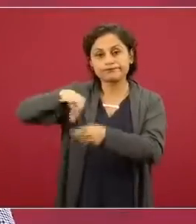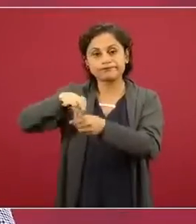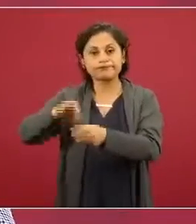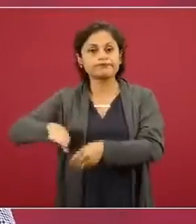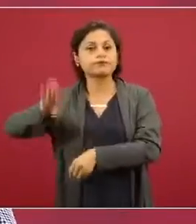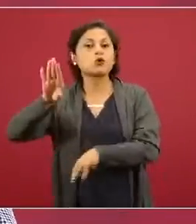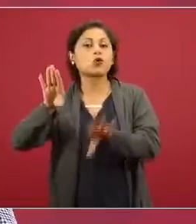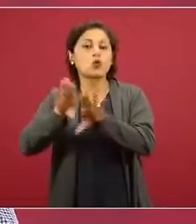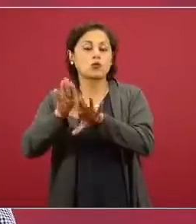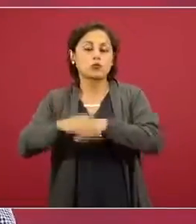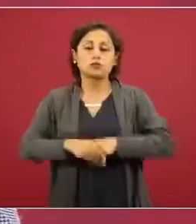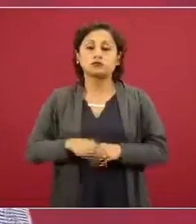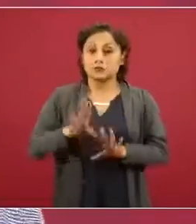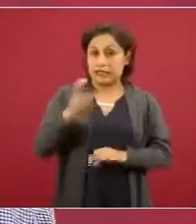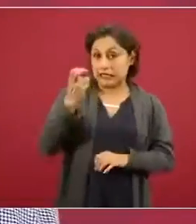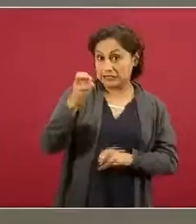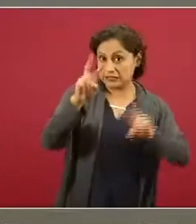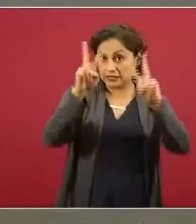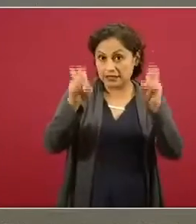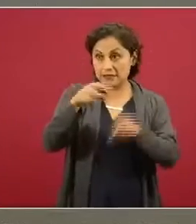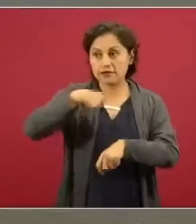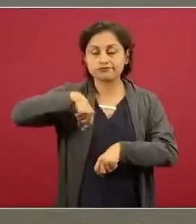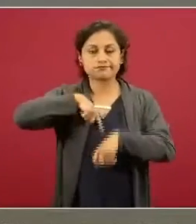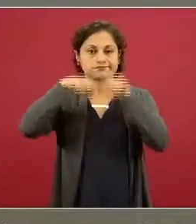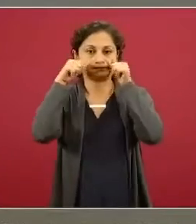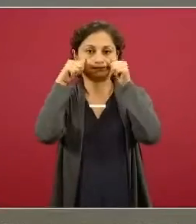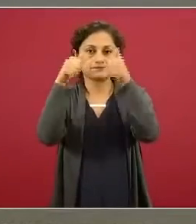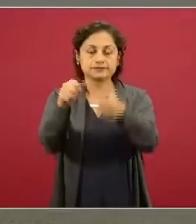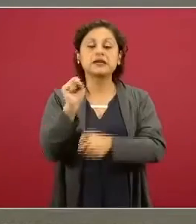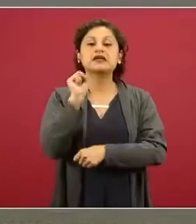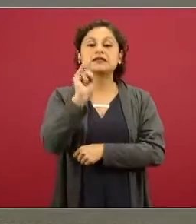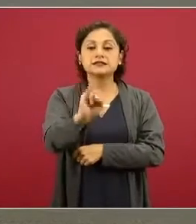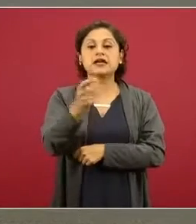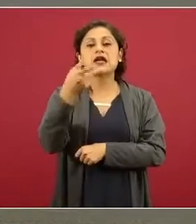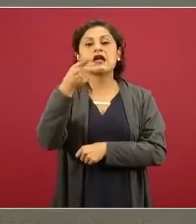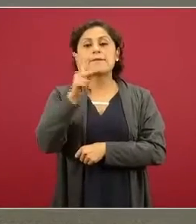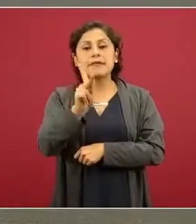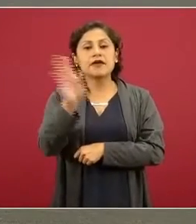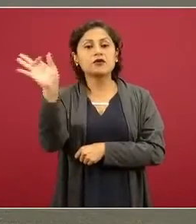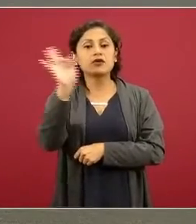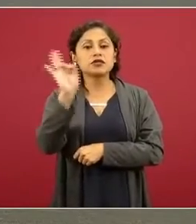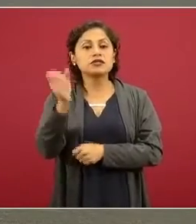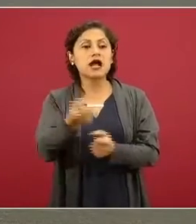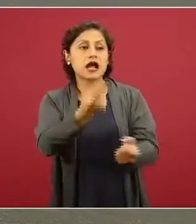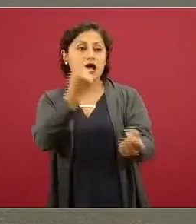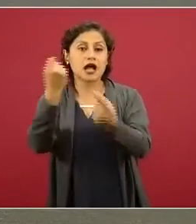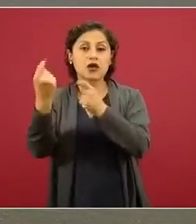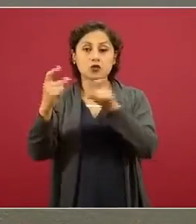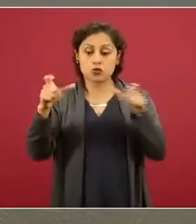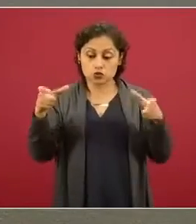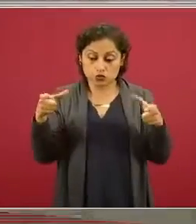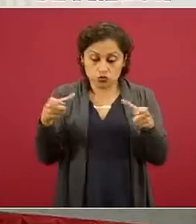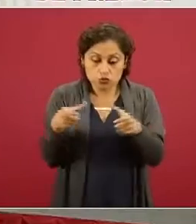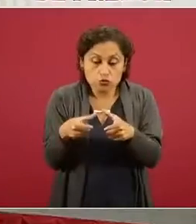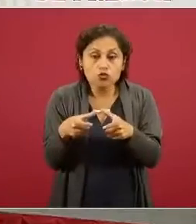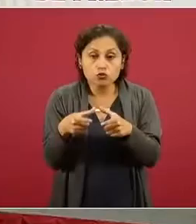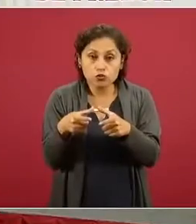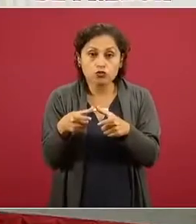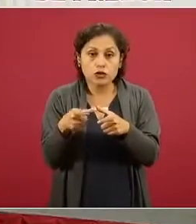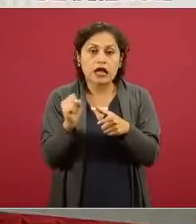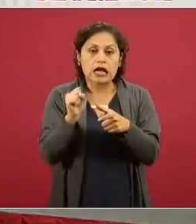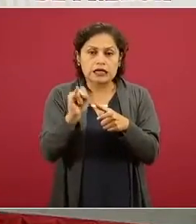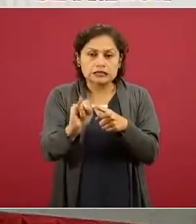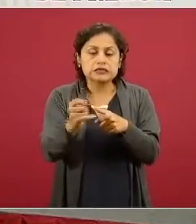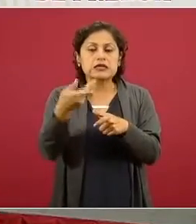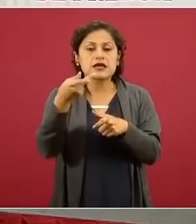tomar en cuenta, pero aún así, a pesar de estos descensos, pensamos que la estrategia de concentrar capacidades y mantener